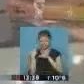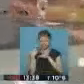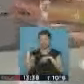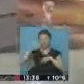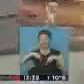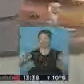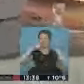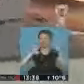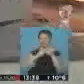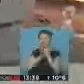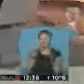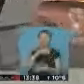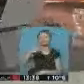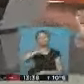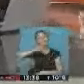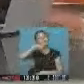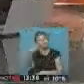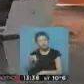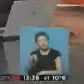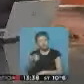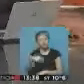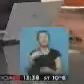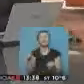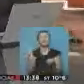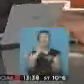televisión pública la semana que viene tendremos seguramente más respuestas para dar